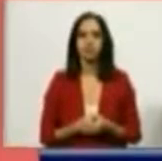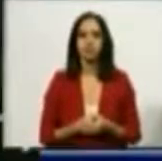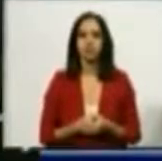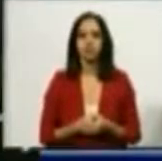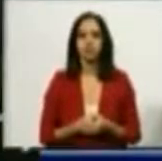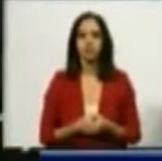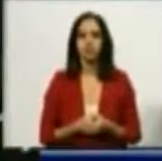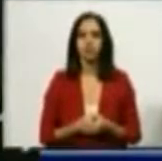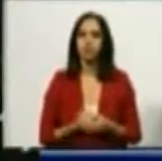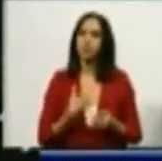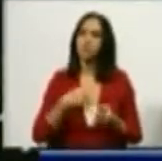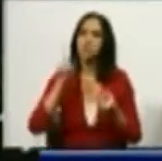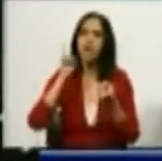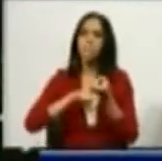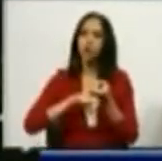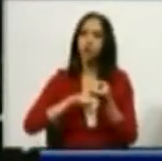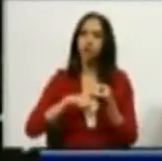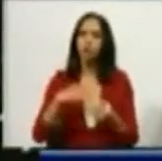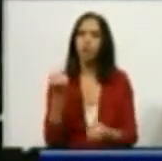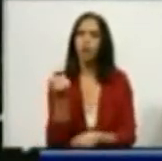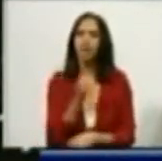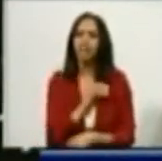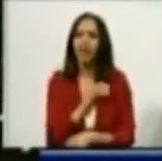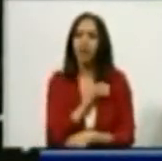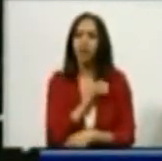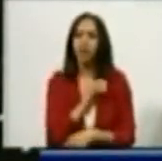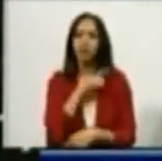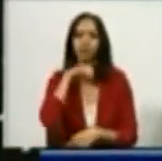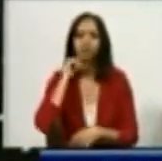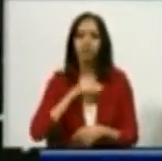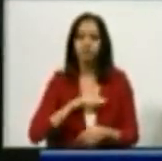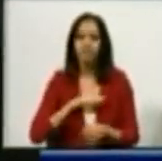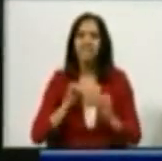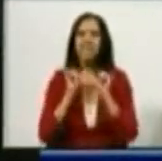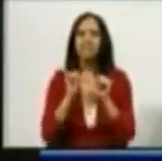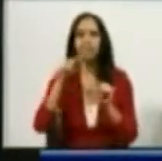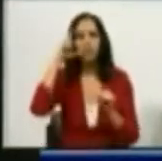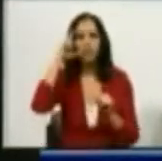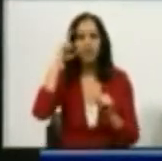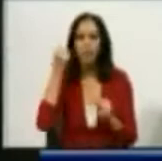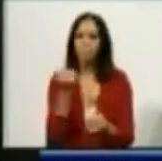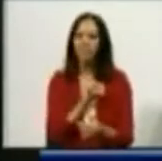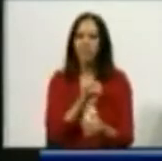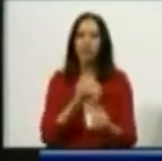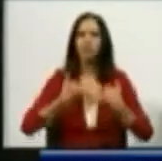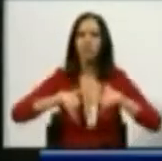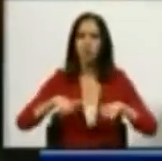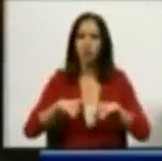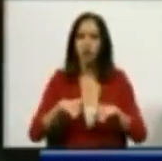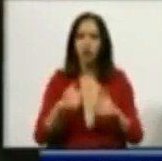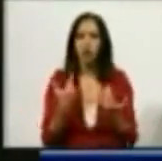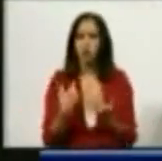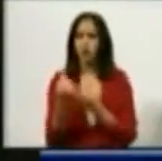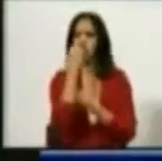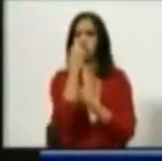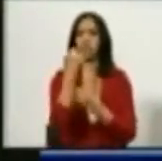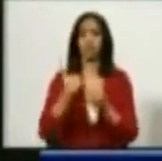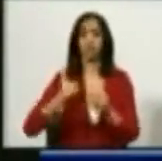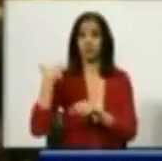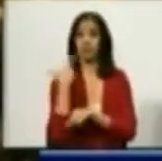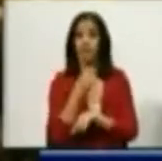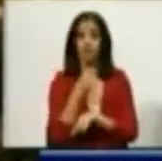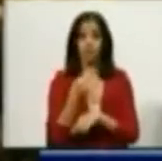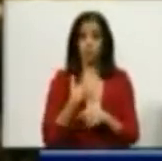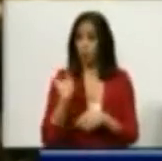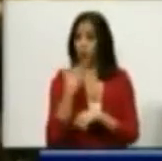mi esposo me lo mataron y el mismo día me mataron un hijo me amenazaron y tuve que irme que si no me